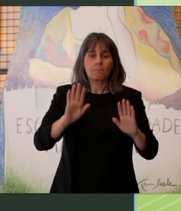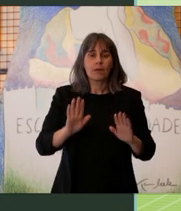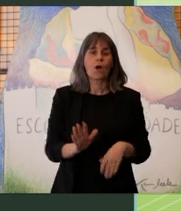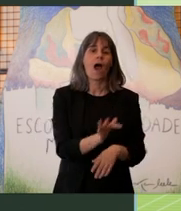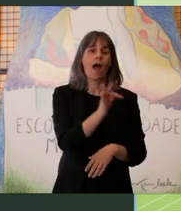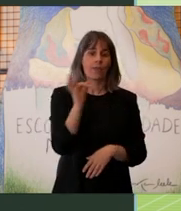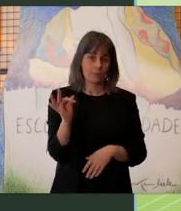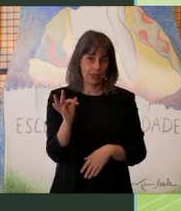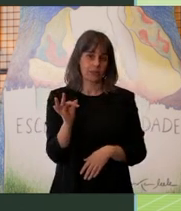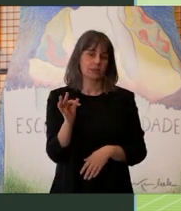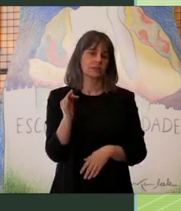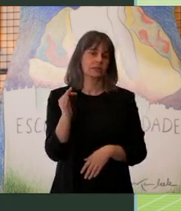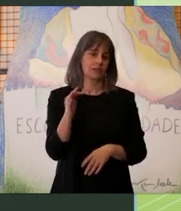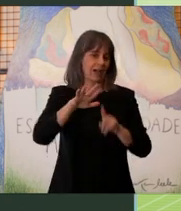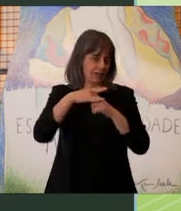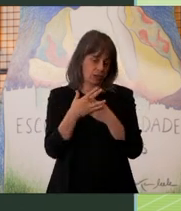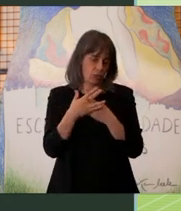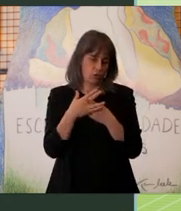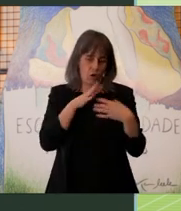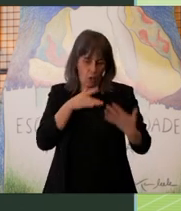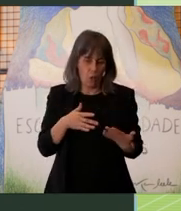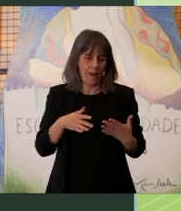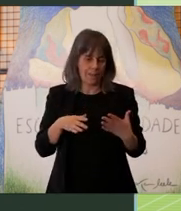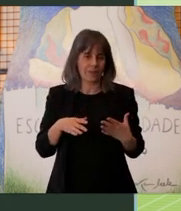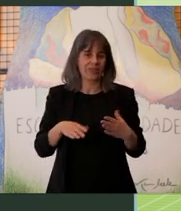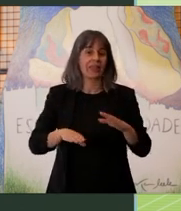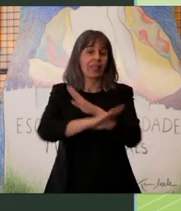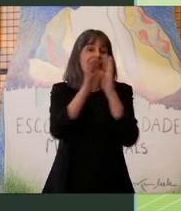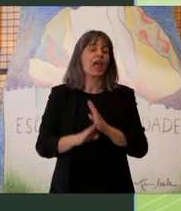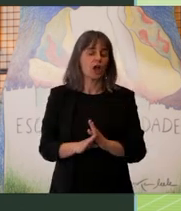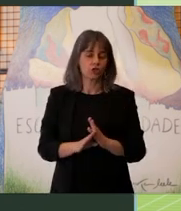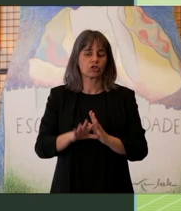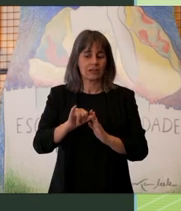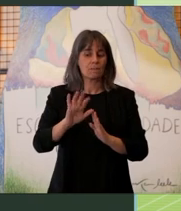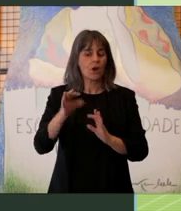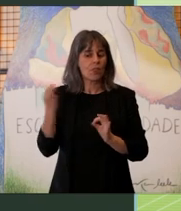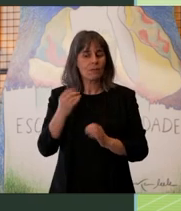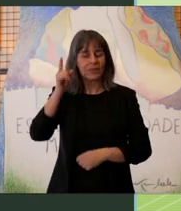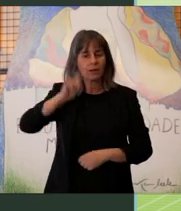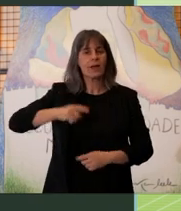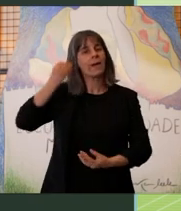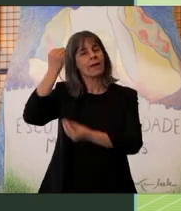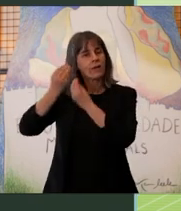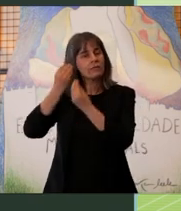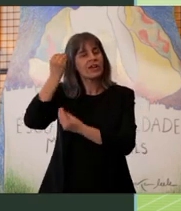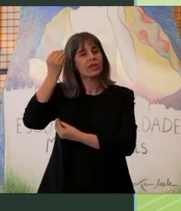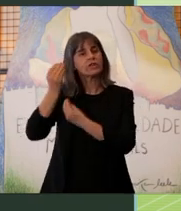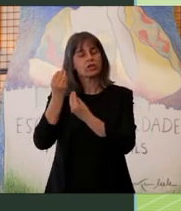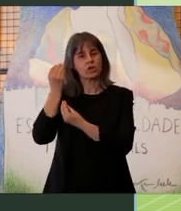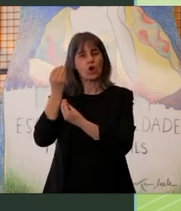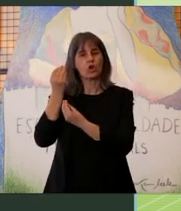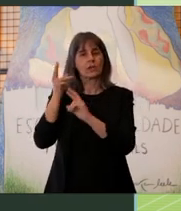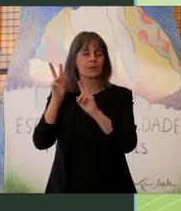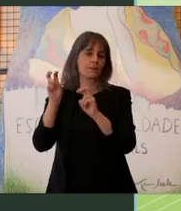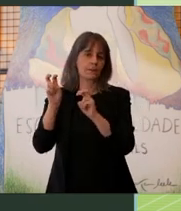del diagnóstico de la realidad hay que hacer una serie de reflexiones sobre sobre Cómo se